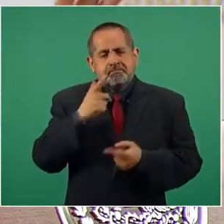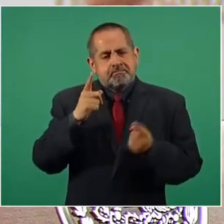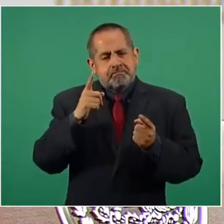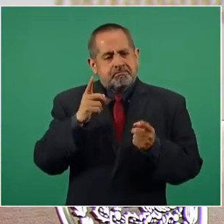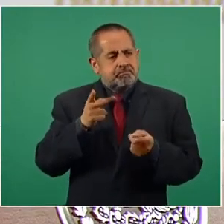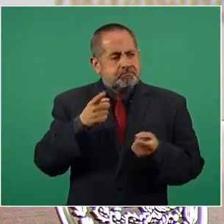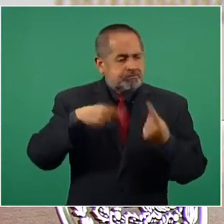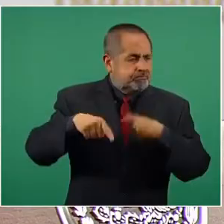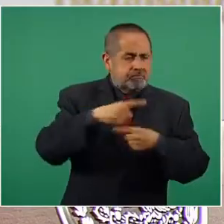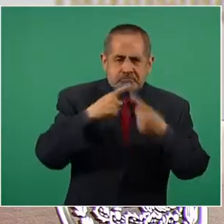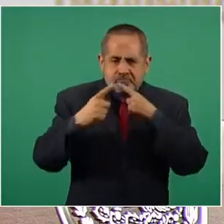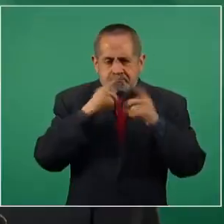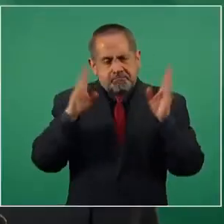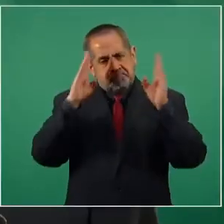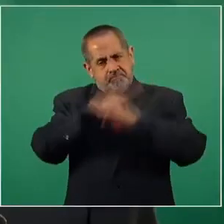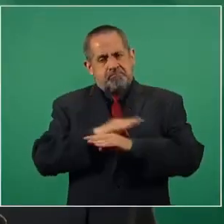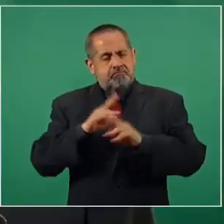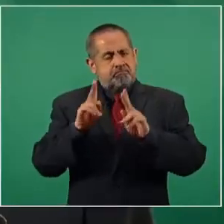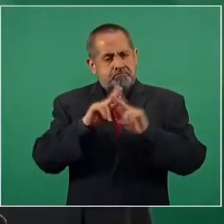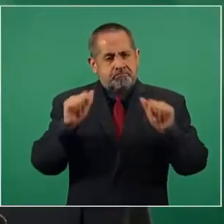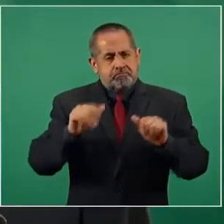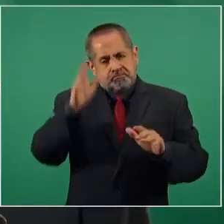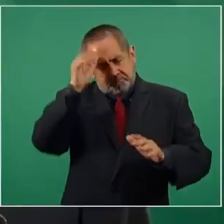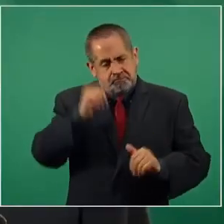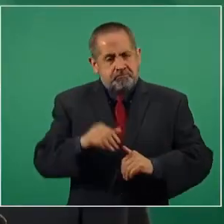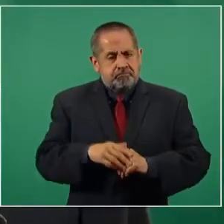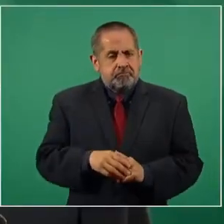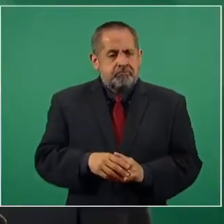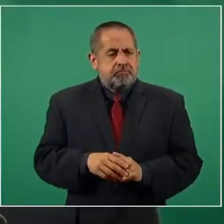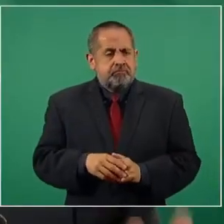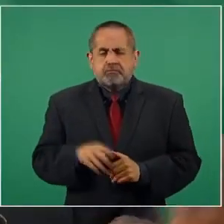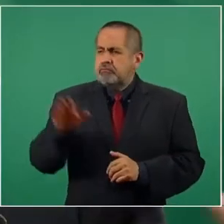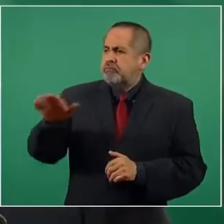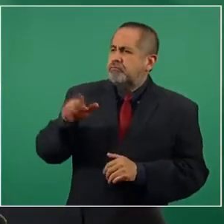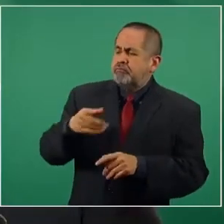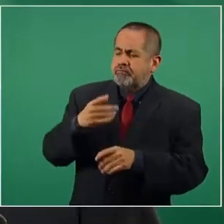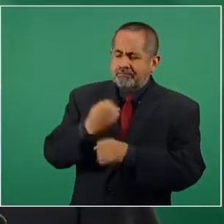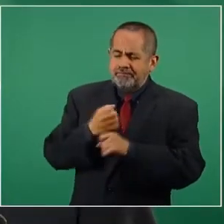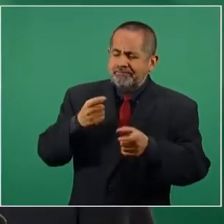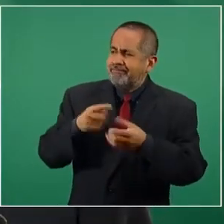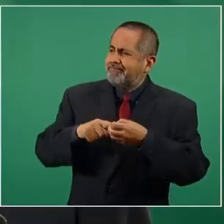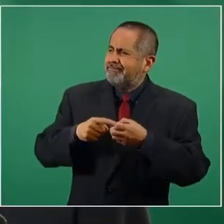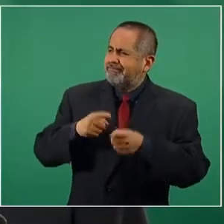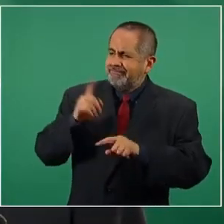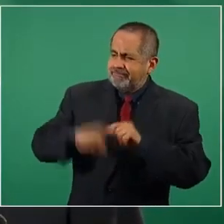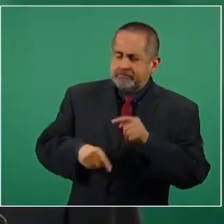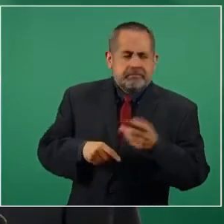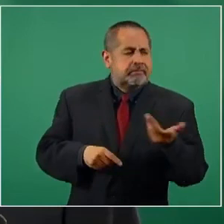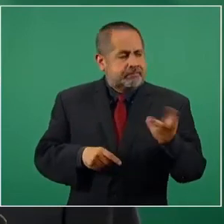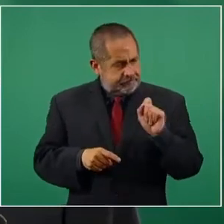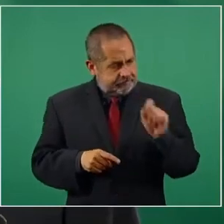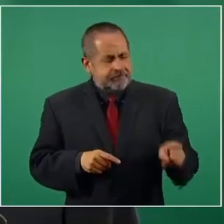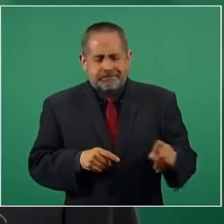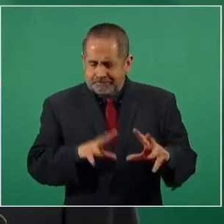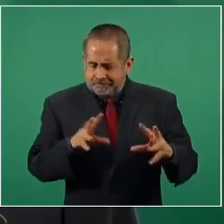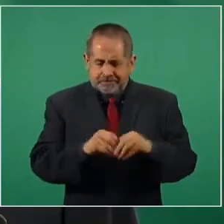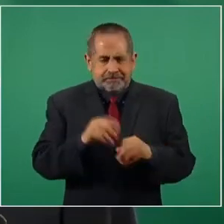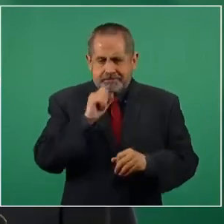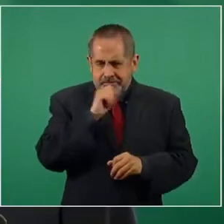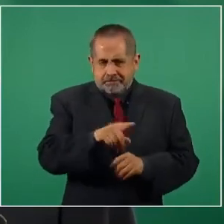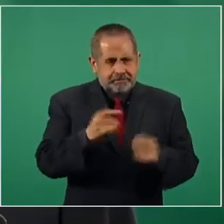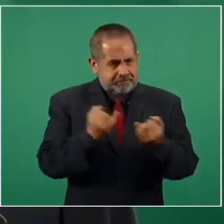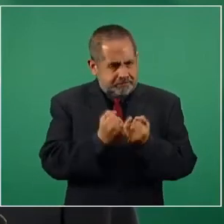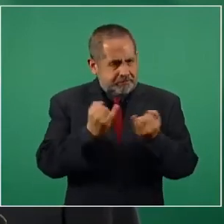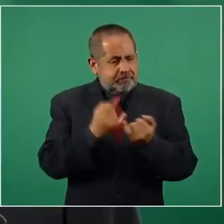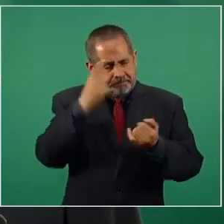entre todos. ¿Y el desarme, presidente? Eso tiene que ver, es parte